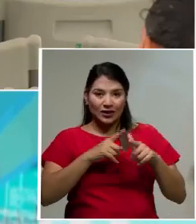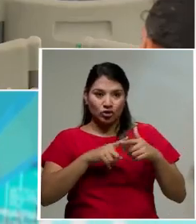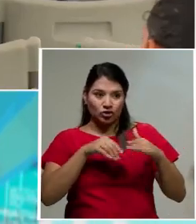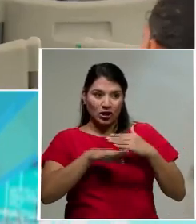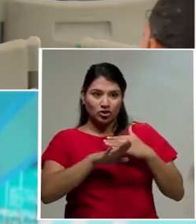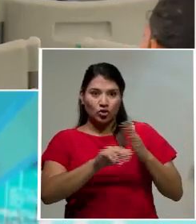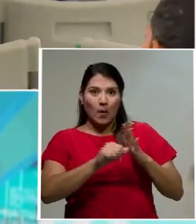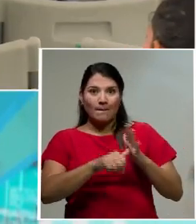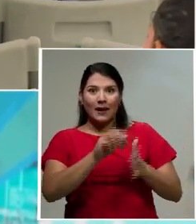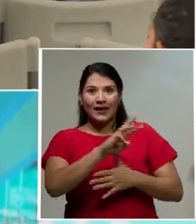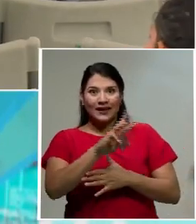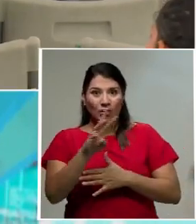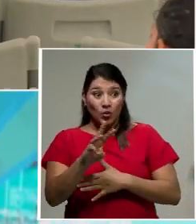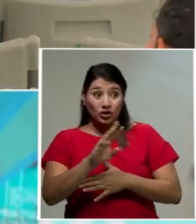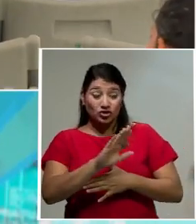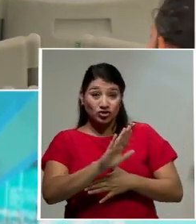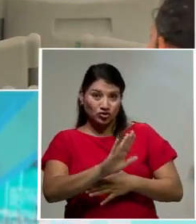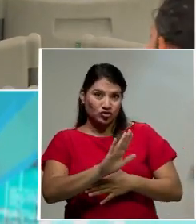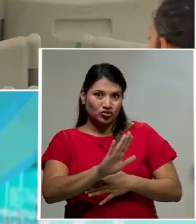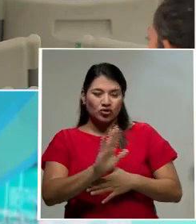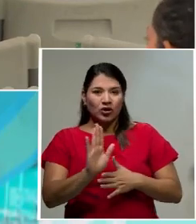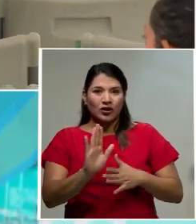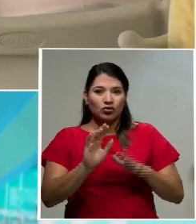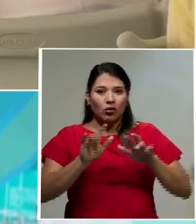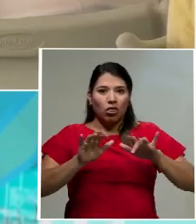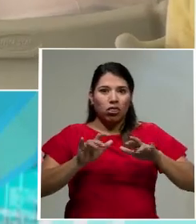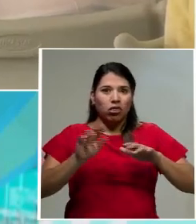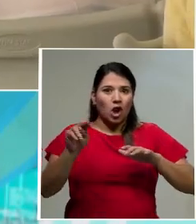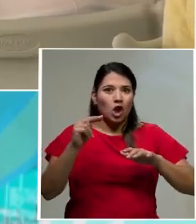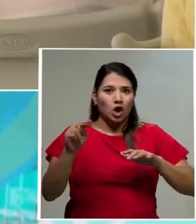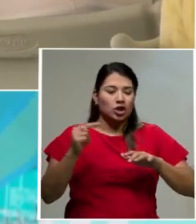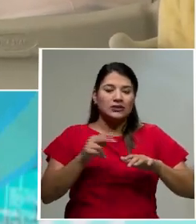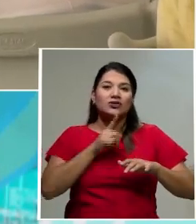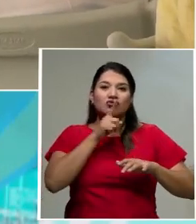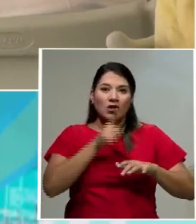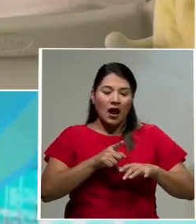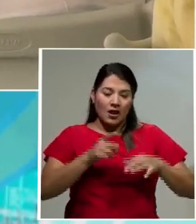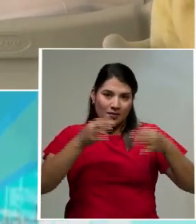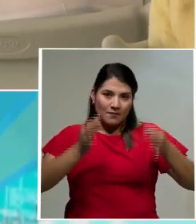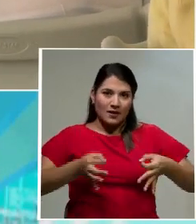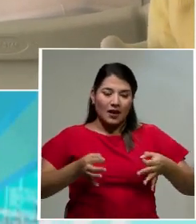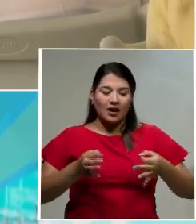páginas y sus medios de comunicación indican la verdad, como debería ser